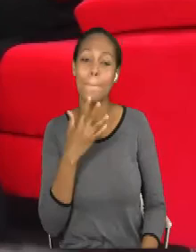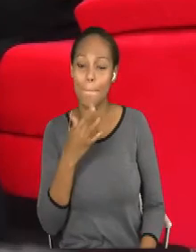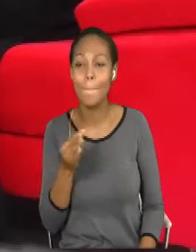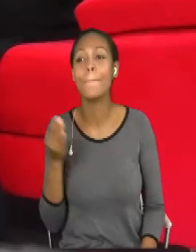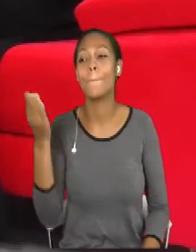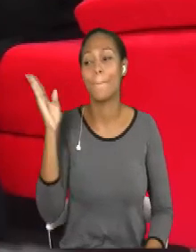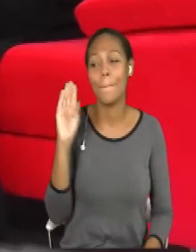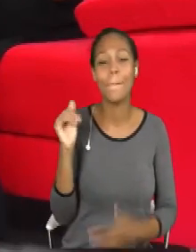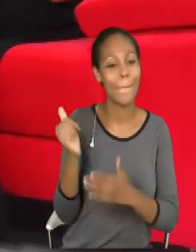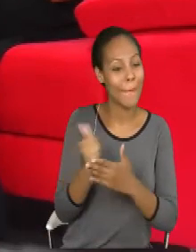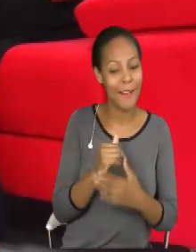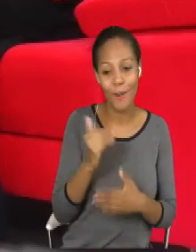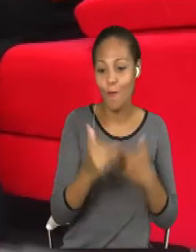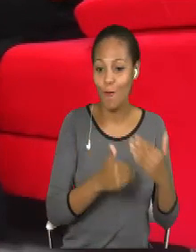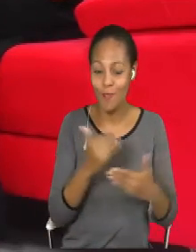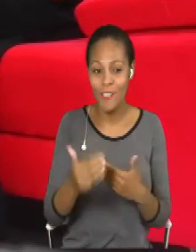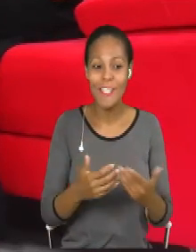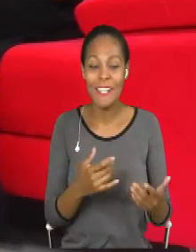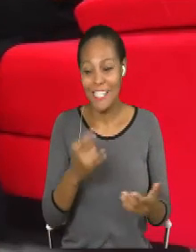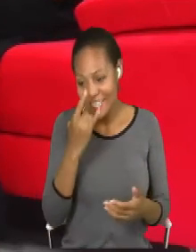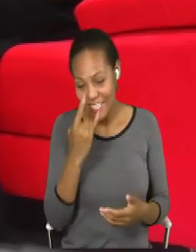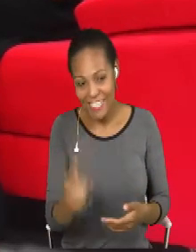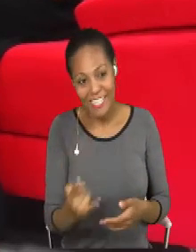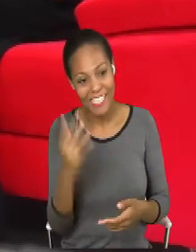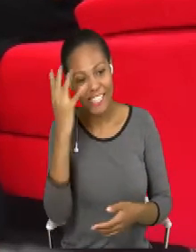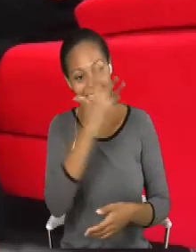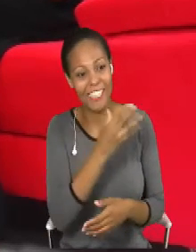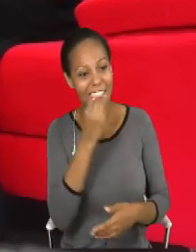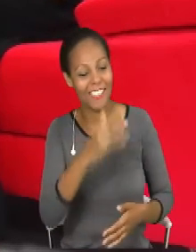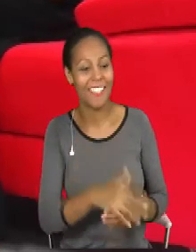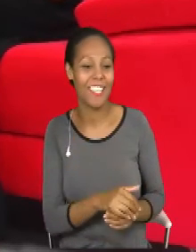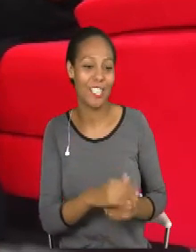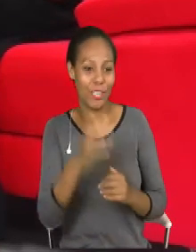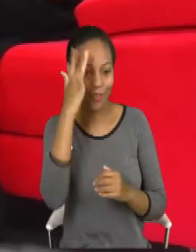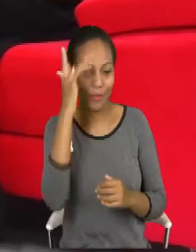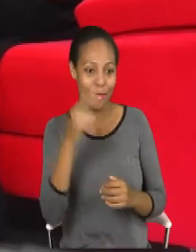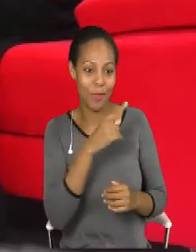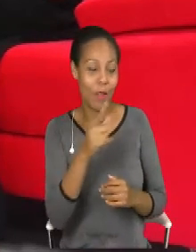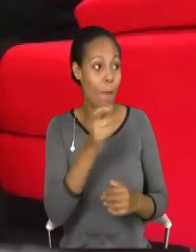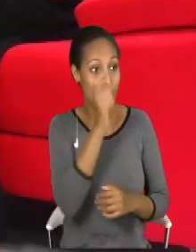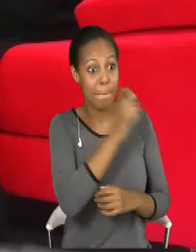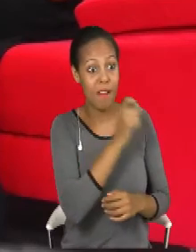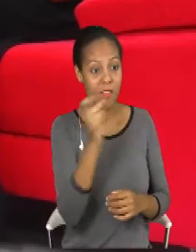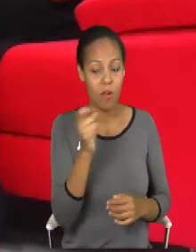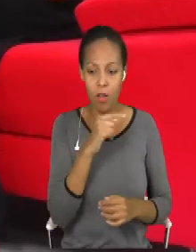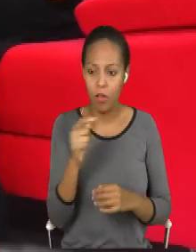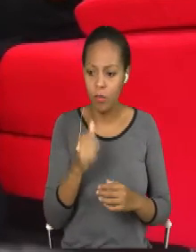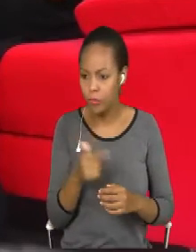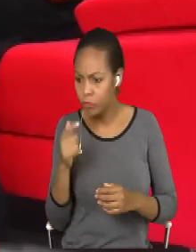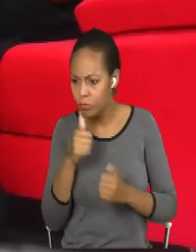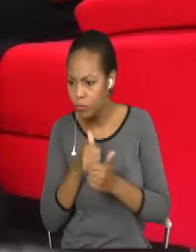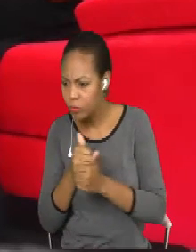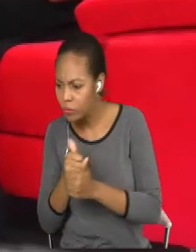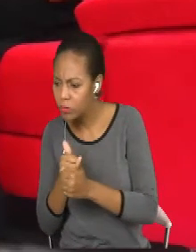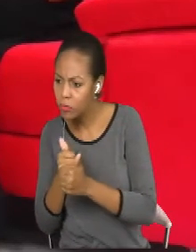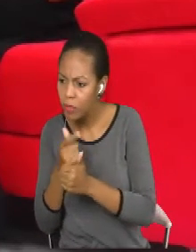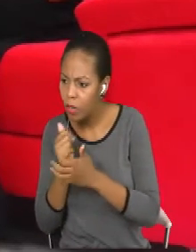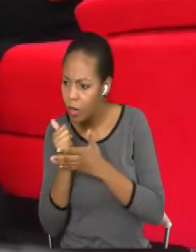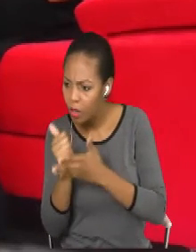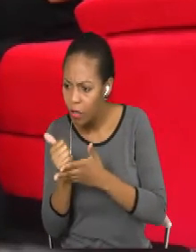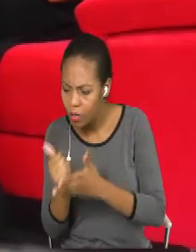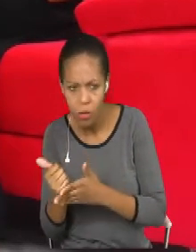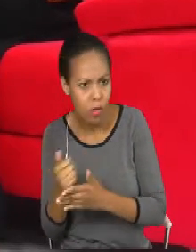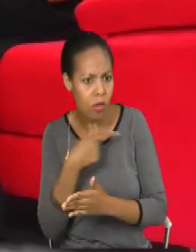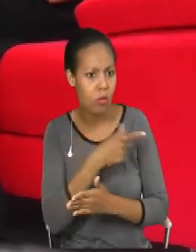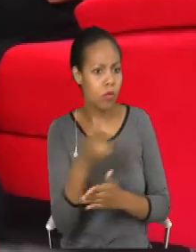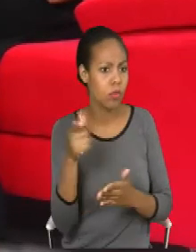realidad es un proceso muy interesante porque nos ponen asesores de talla nacional e internacional para que nos guíen en en